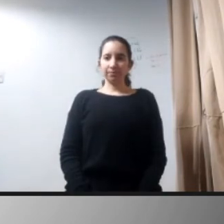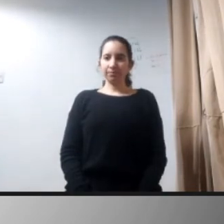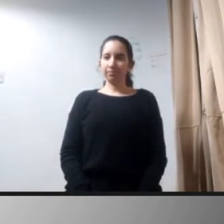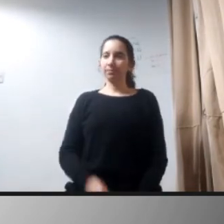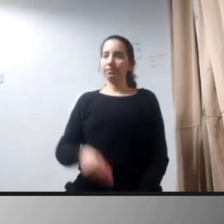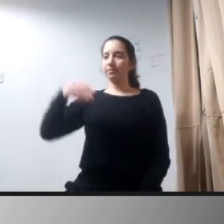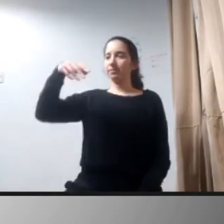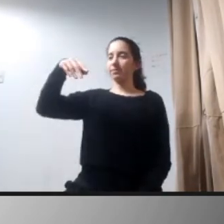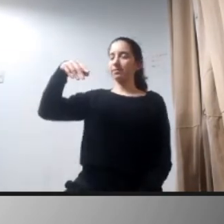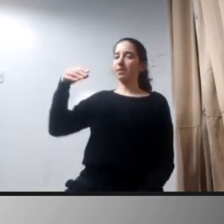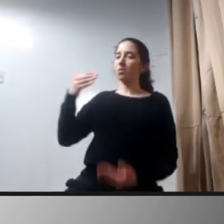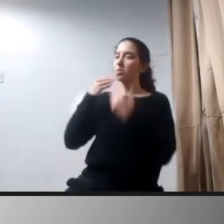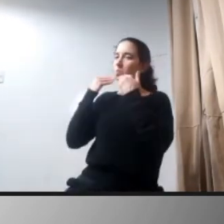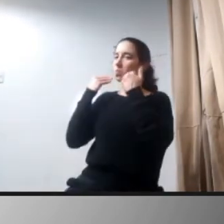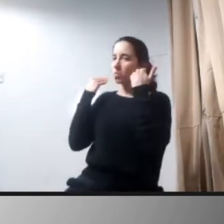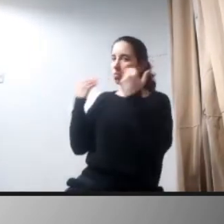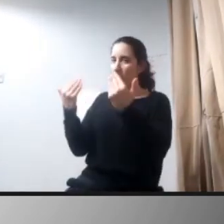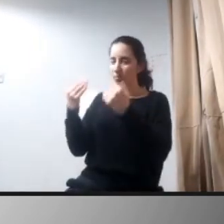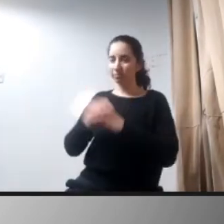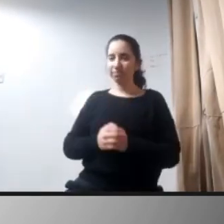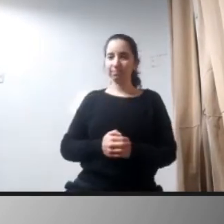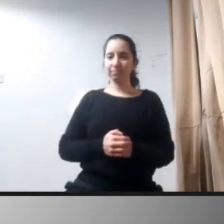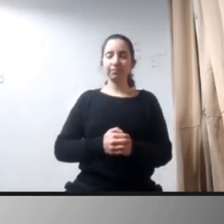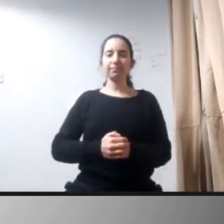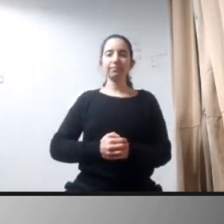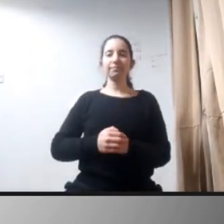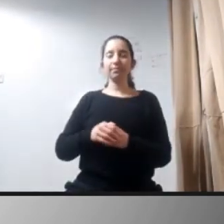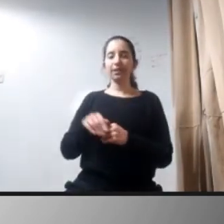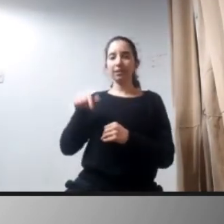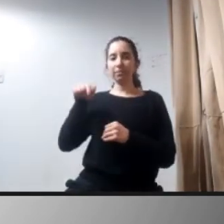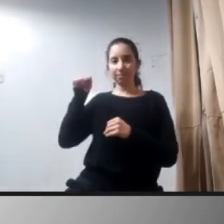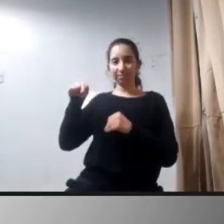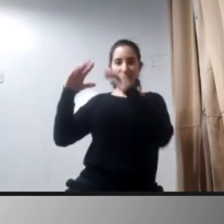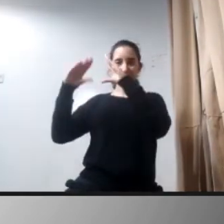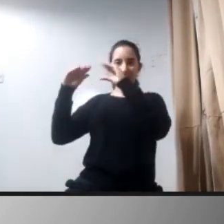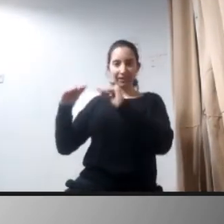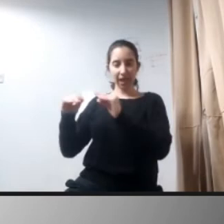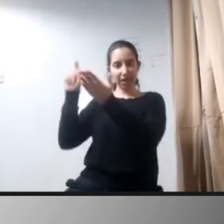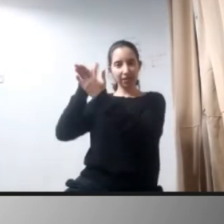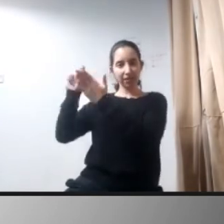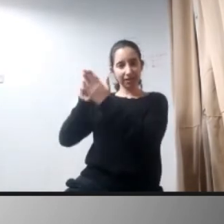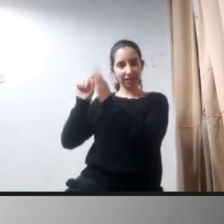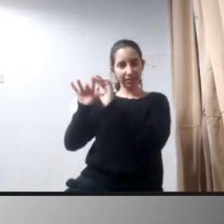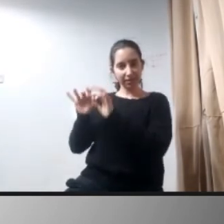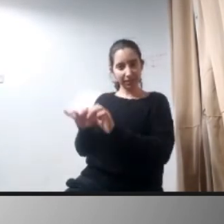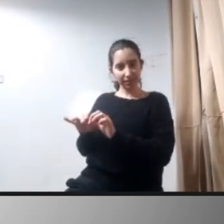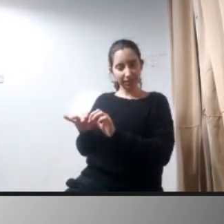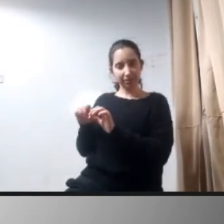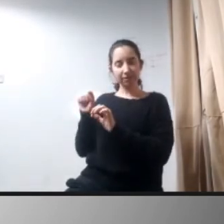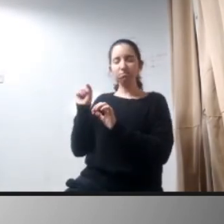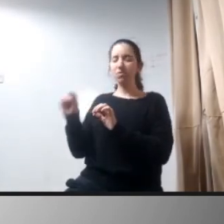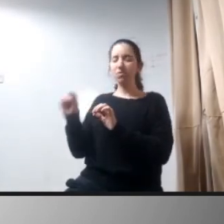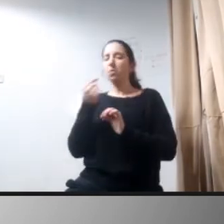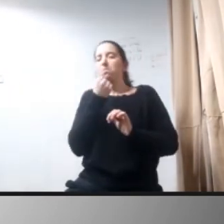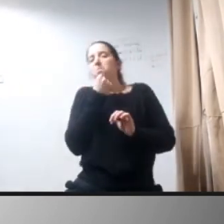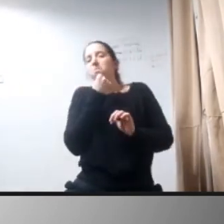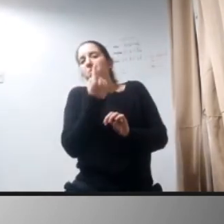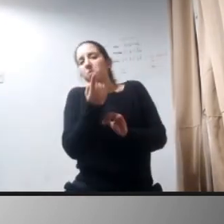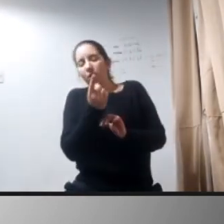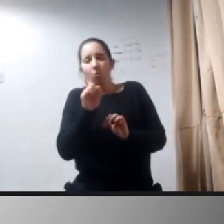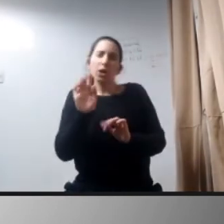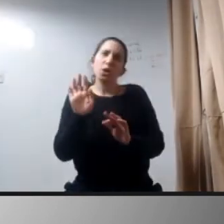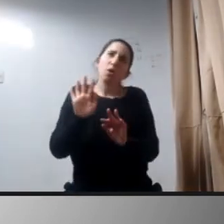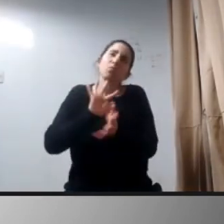Muchas gracias, Mauro. Acá en el chat del Zoom aparece algo que no es una pregunta, sino más